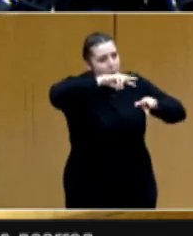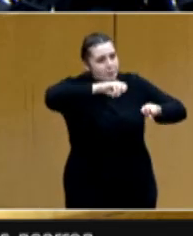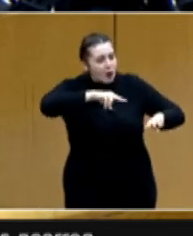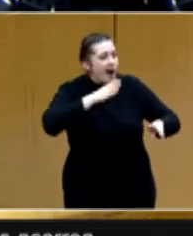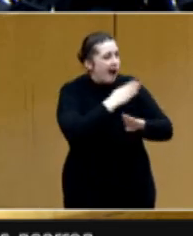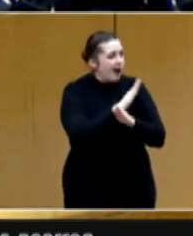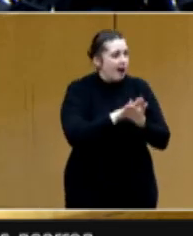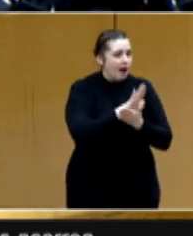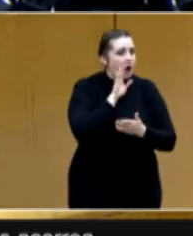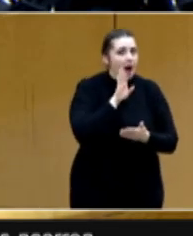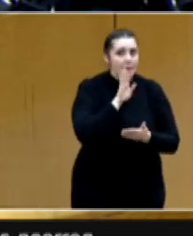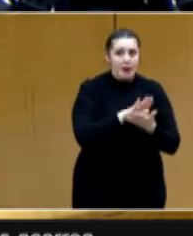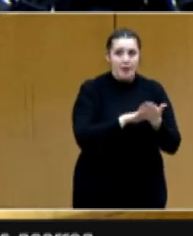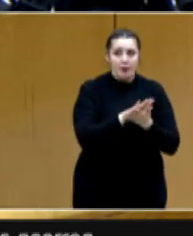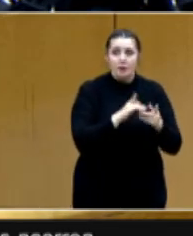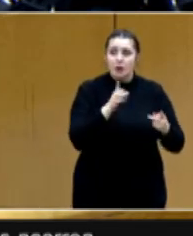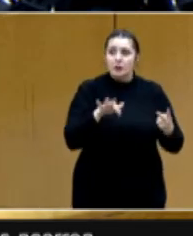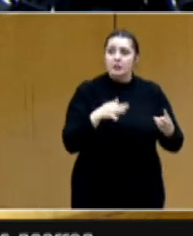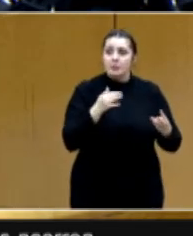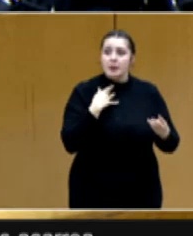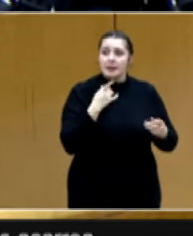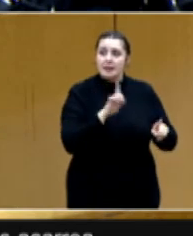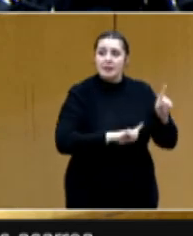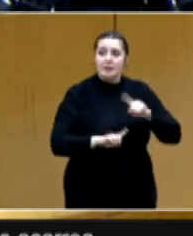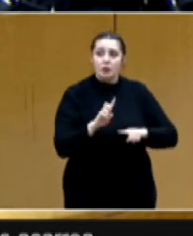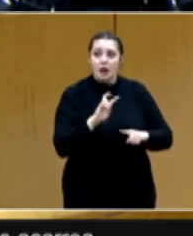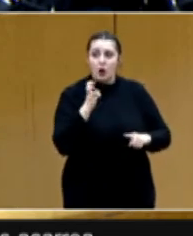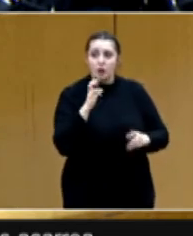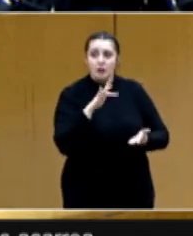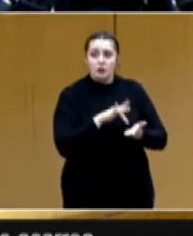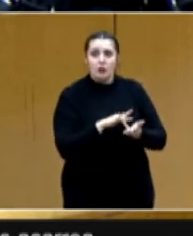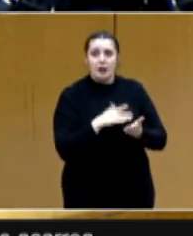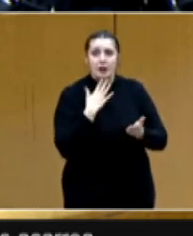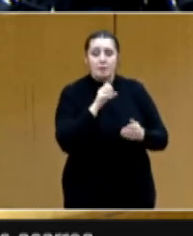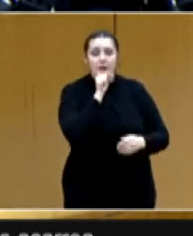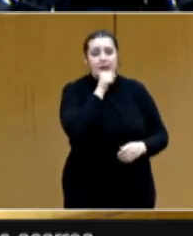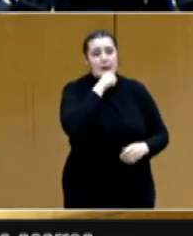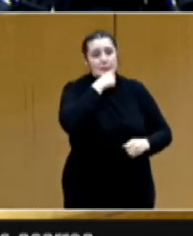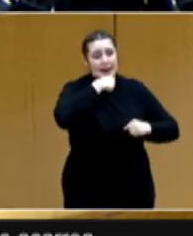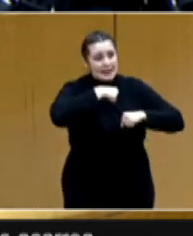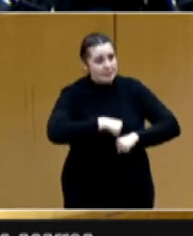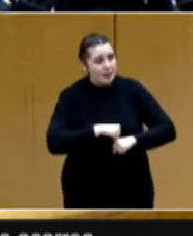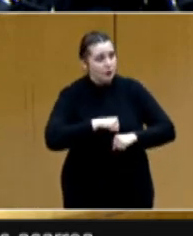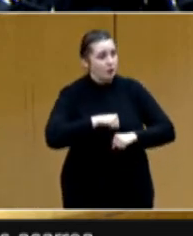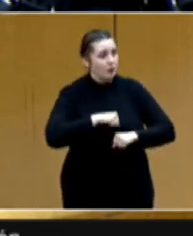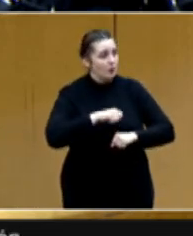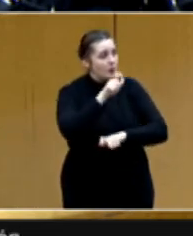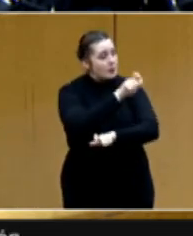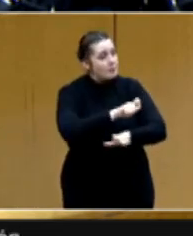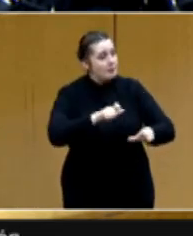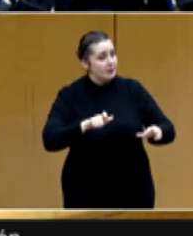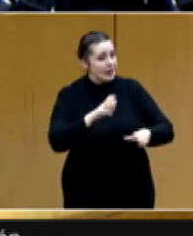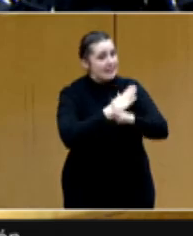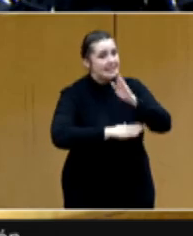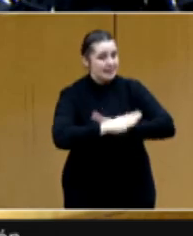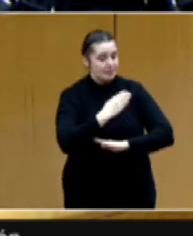sino también aquellas dificultades que presenta el envejecimiento de las propias personas con discapacidad